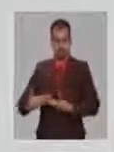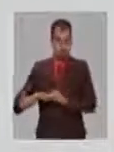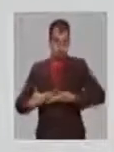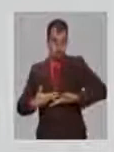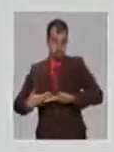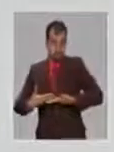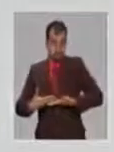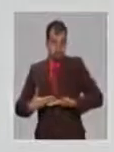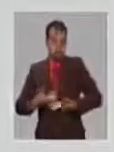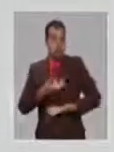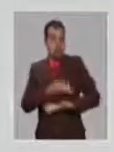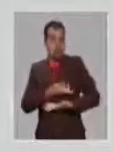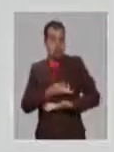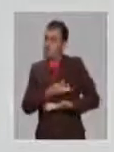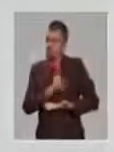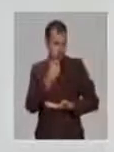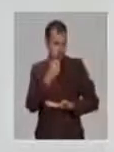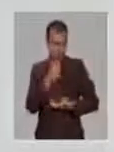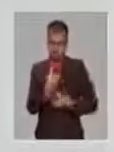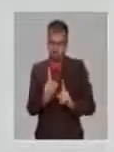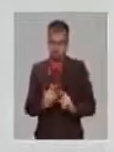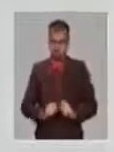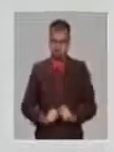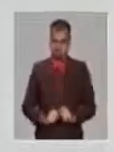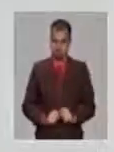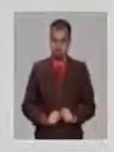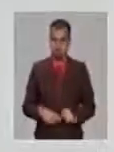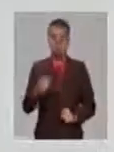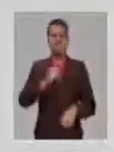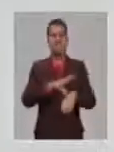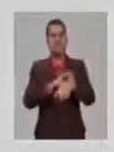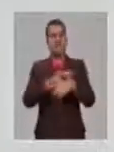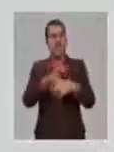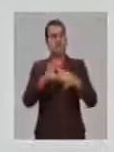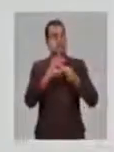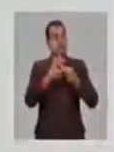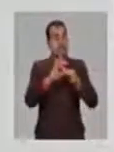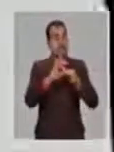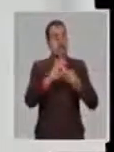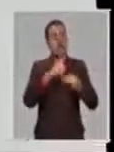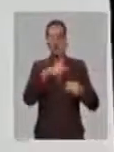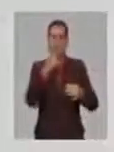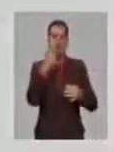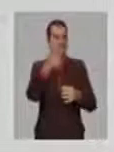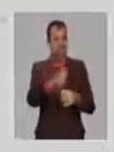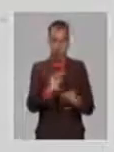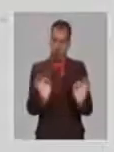refería anteriormente, y las enfermedades crónicas descompensadas. Próximo.